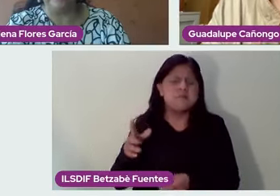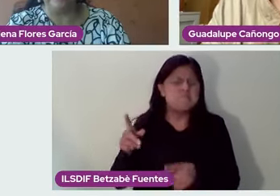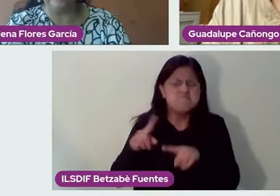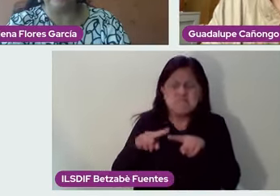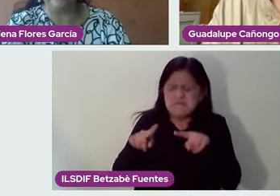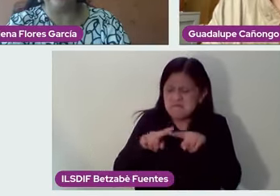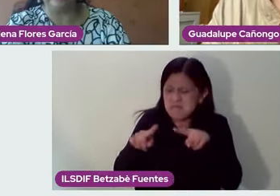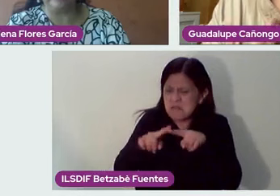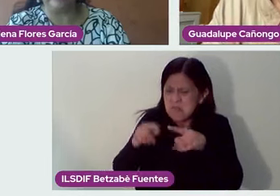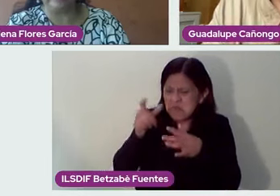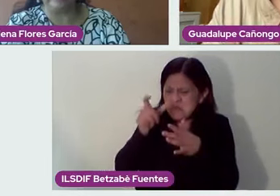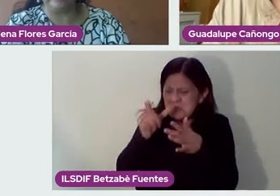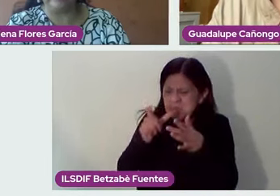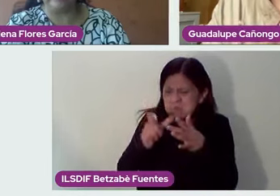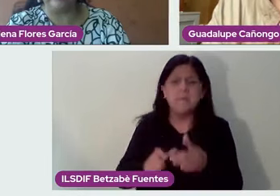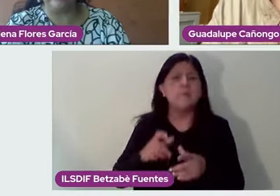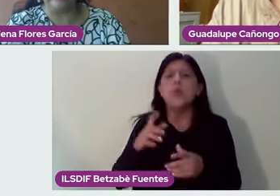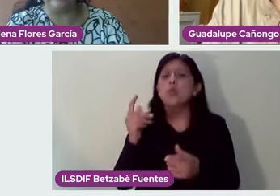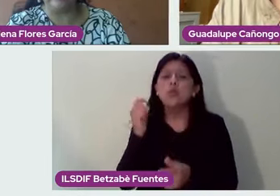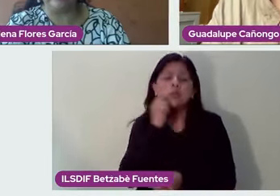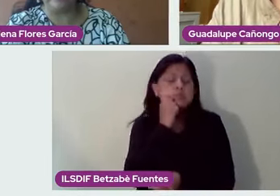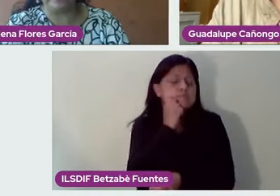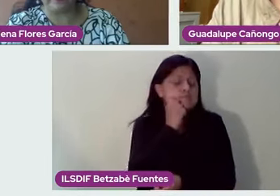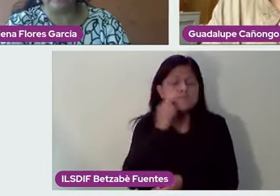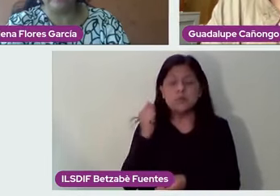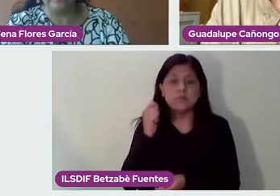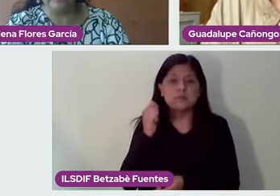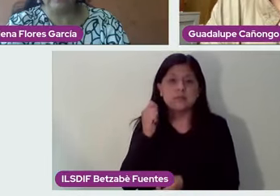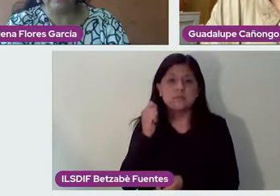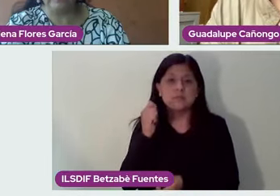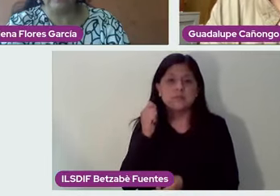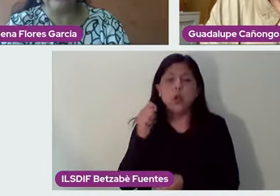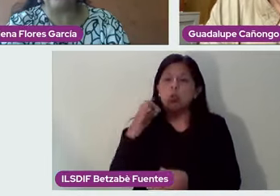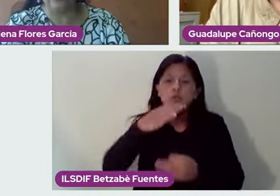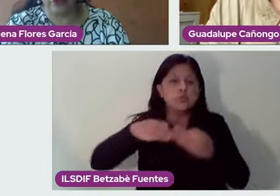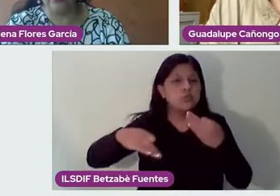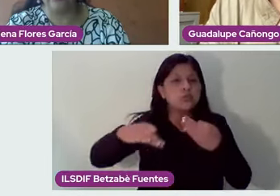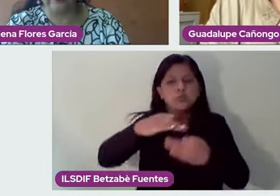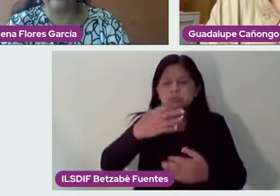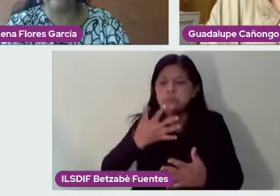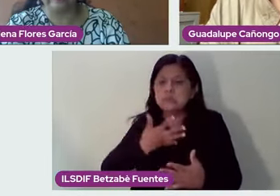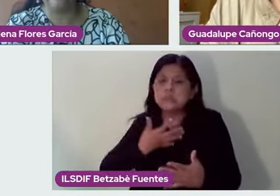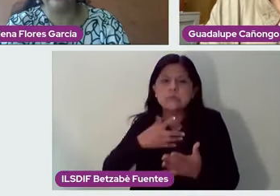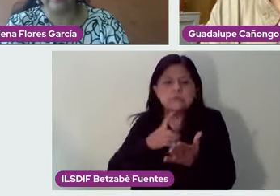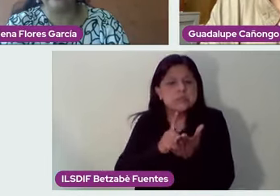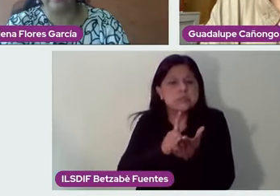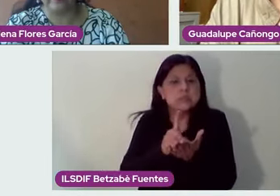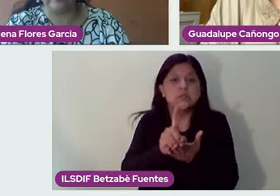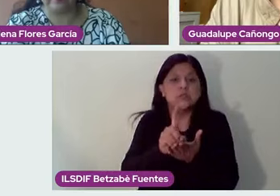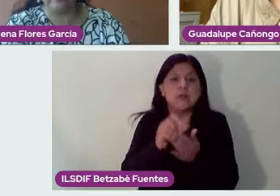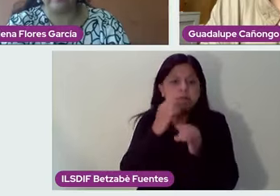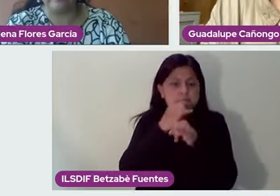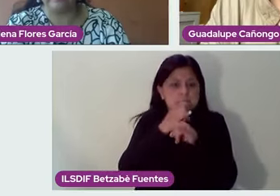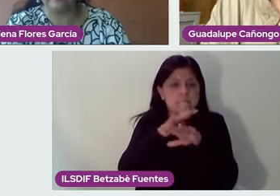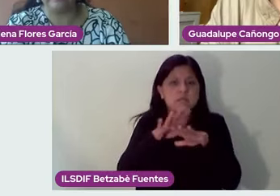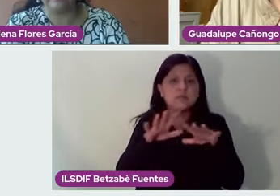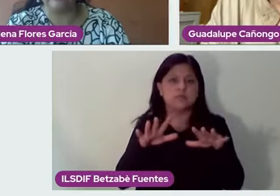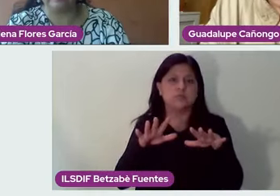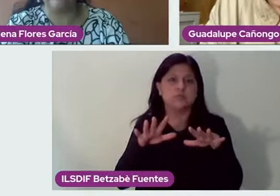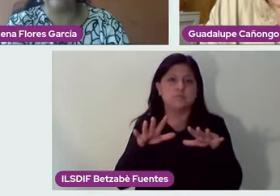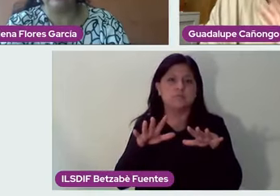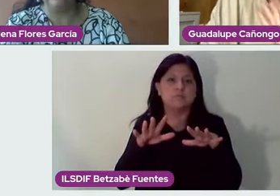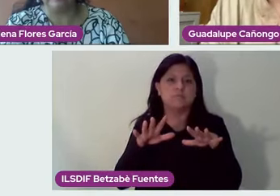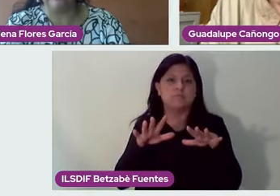información adecuada y a tener medios y canales lo más accesibles para poder acceder a